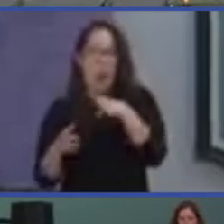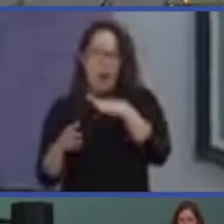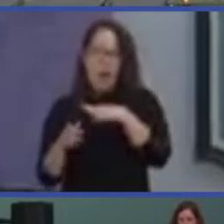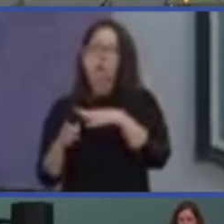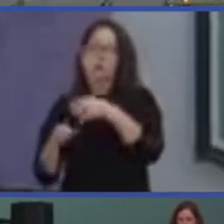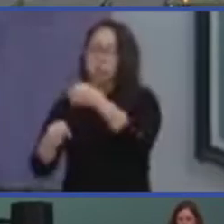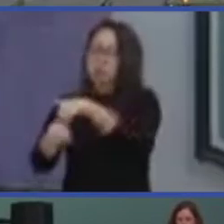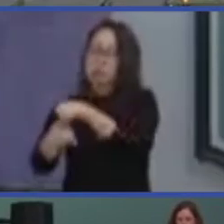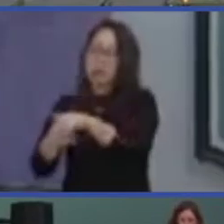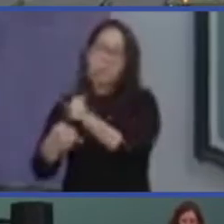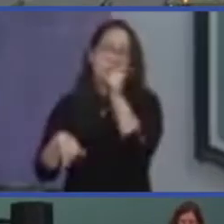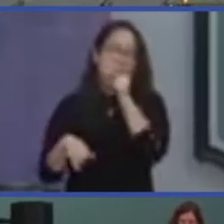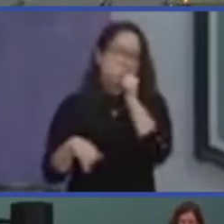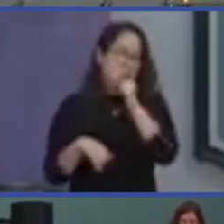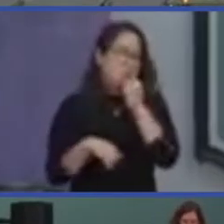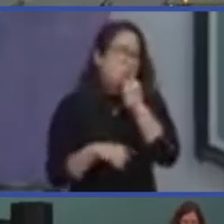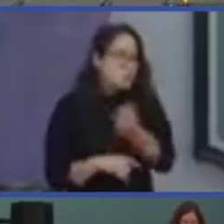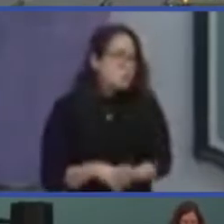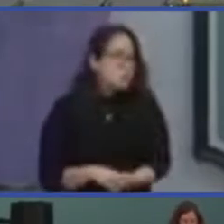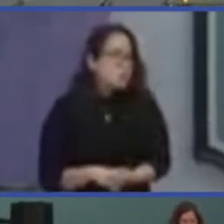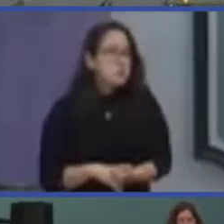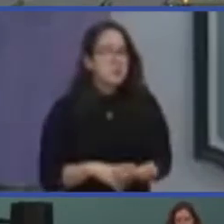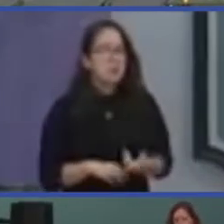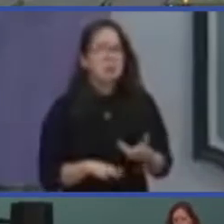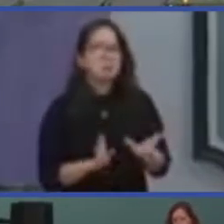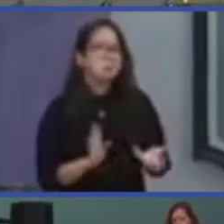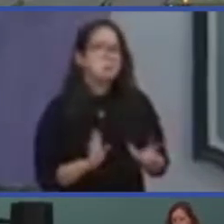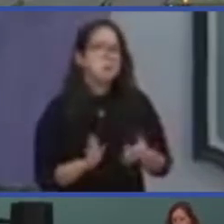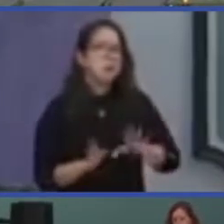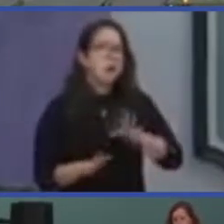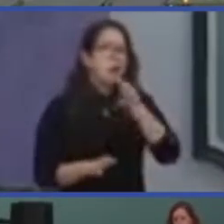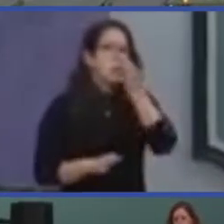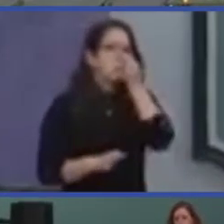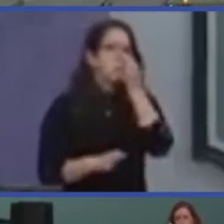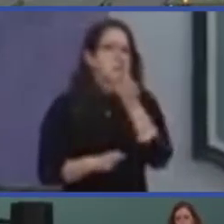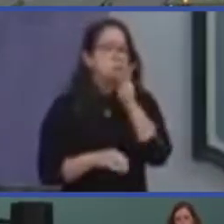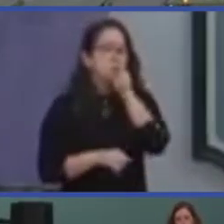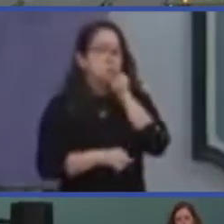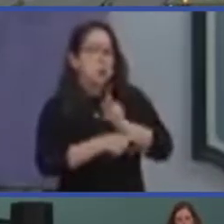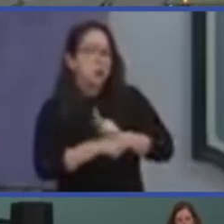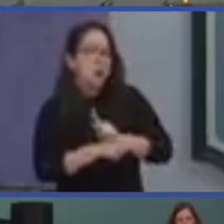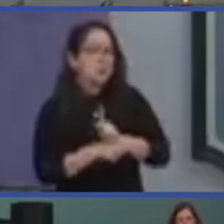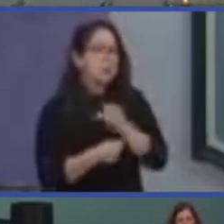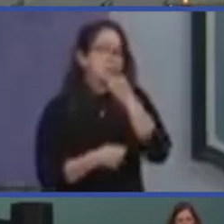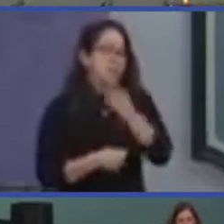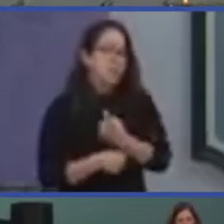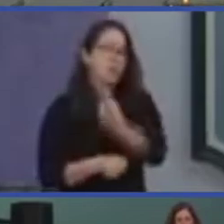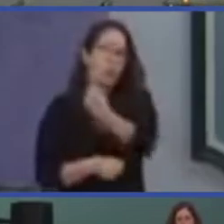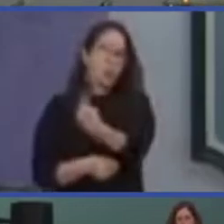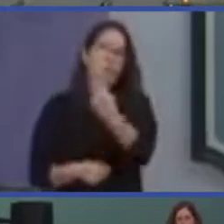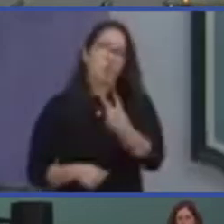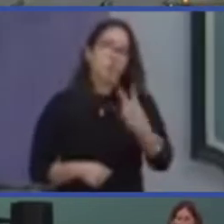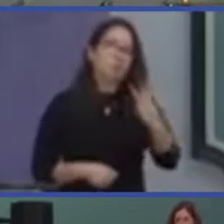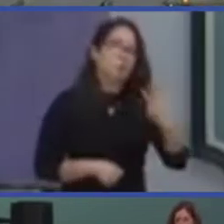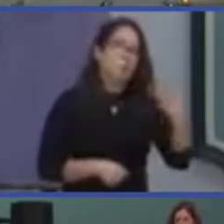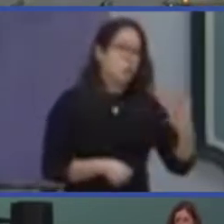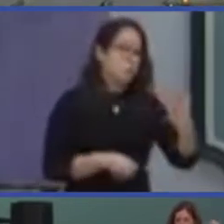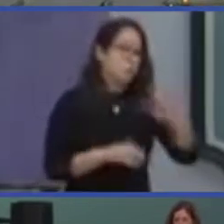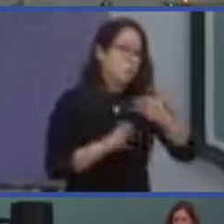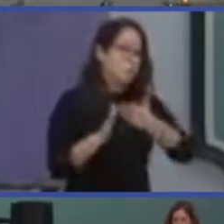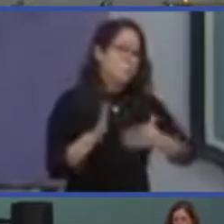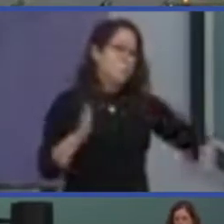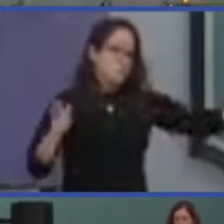como niños chiquitos desde desde que estamos pequeños en la primaria primero tenemos uno, dos, tres, cuatro y ahí va la ranita ¿no?